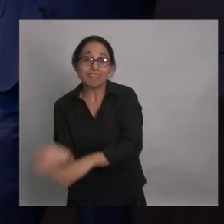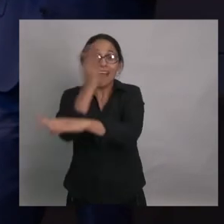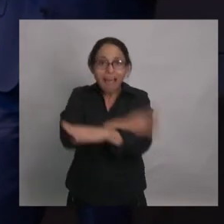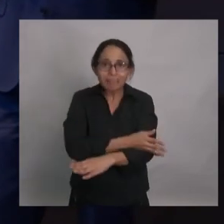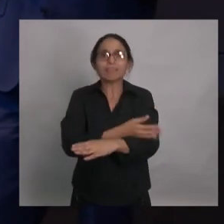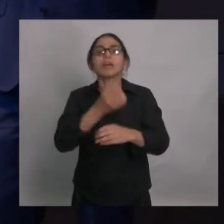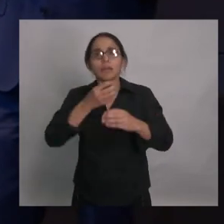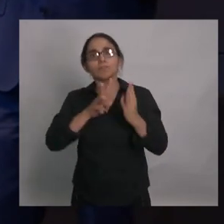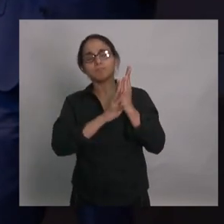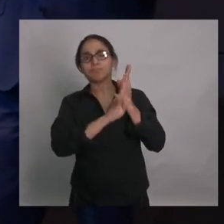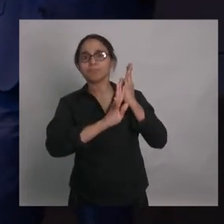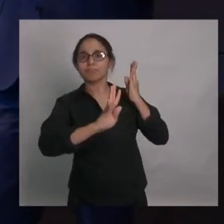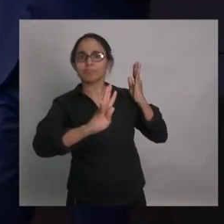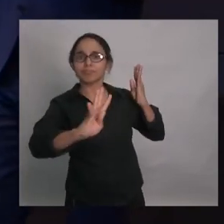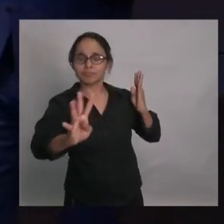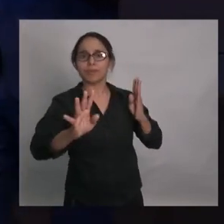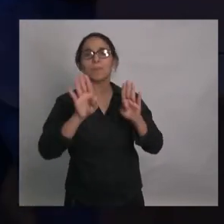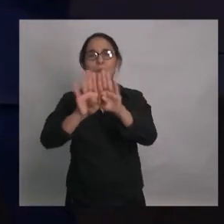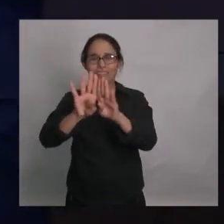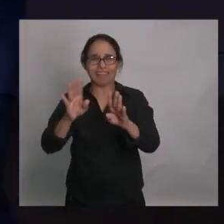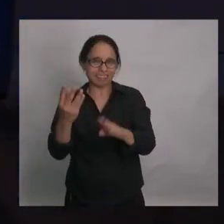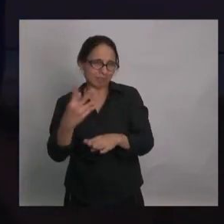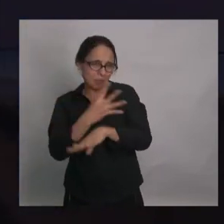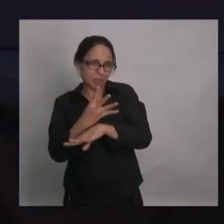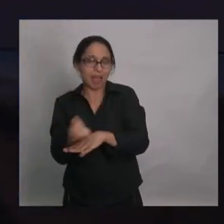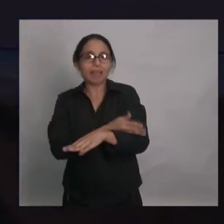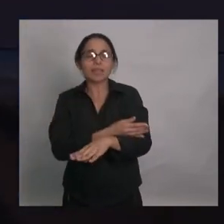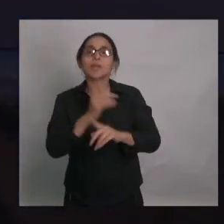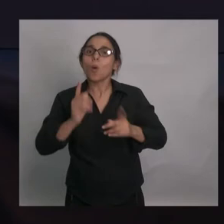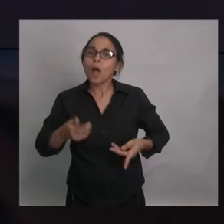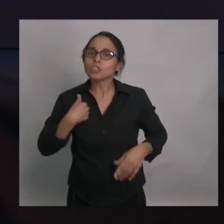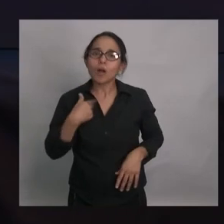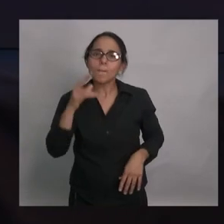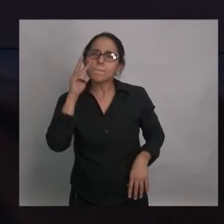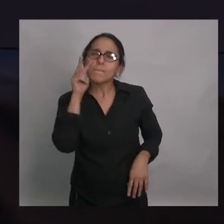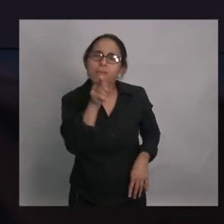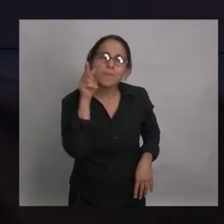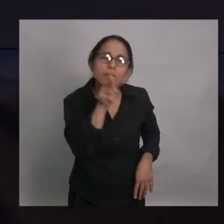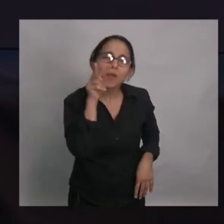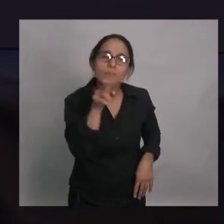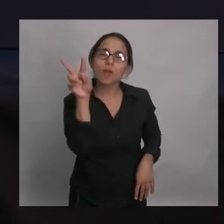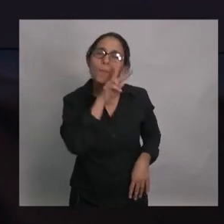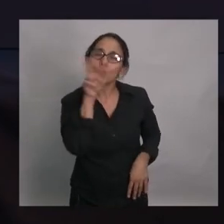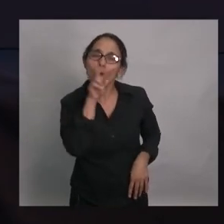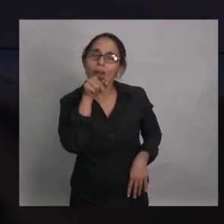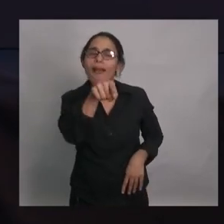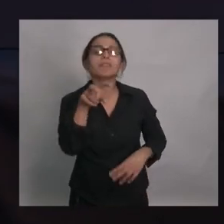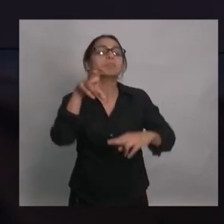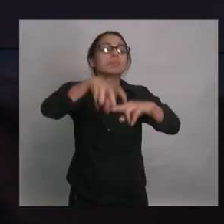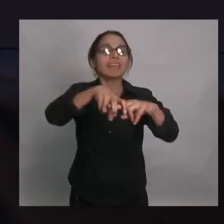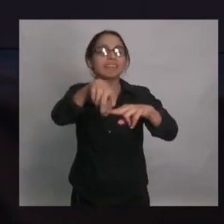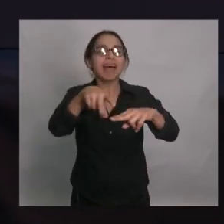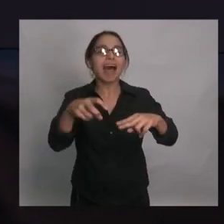puerta pero yo no puedo dejar de mirar a esa señora está aquí en la primera fila